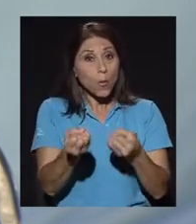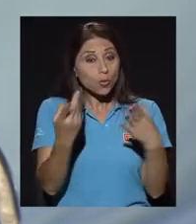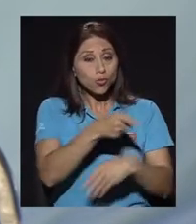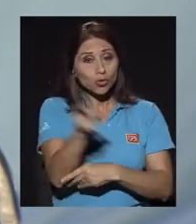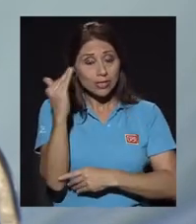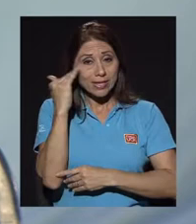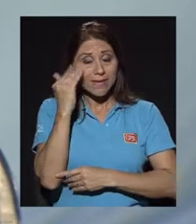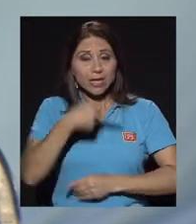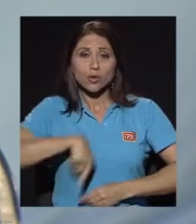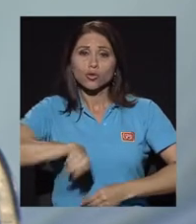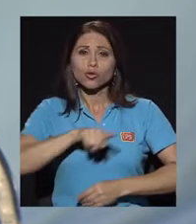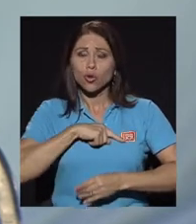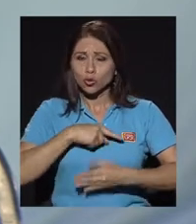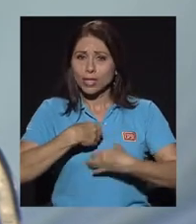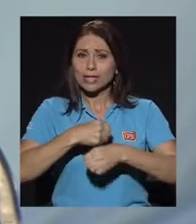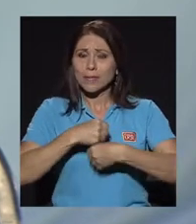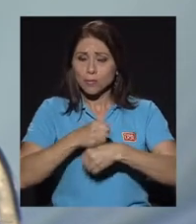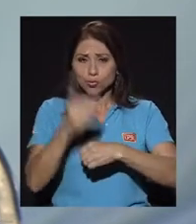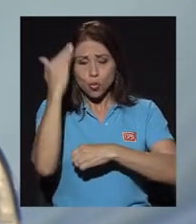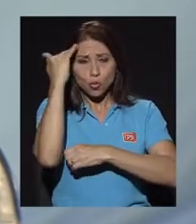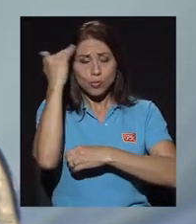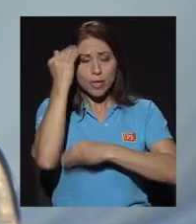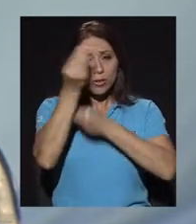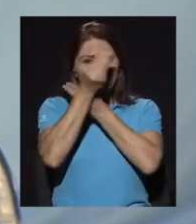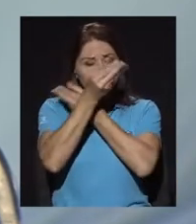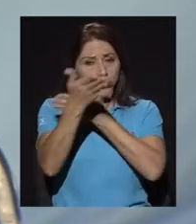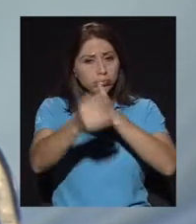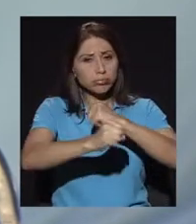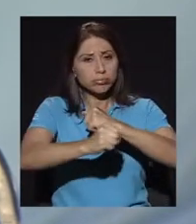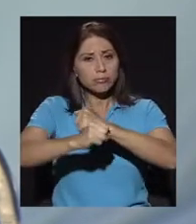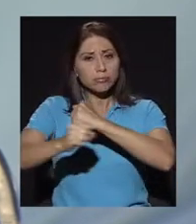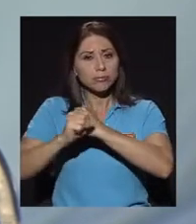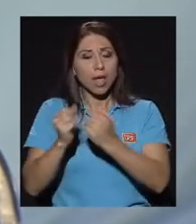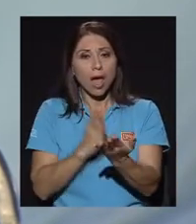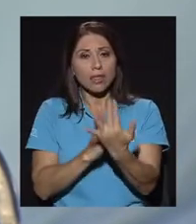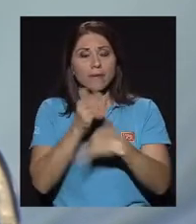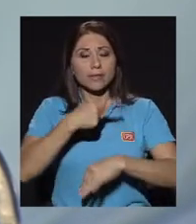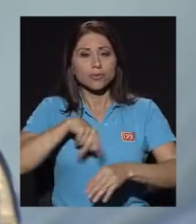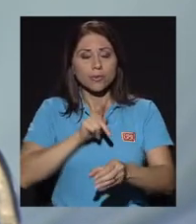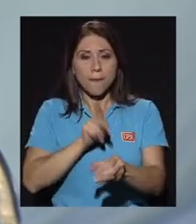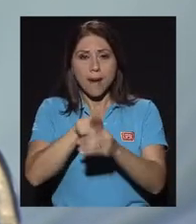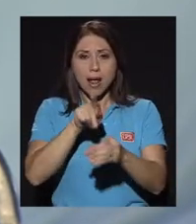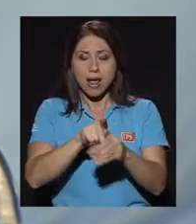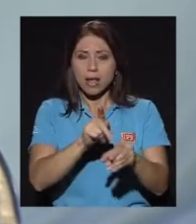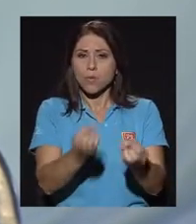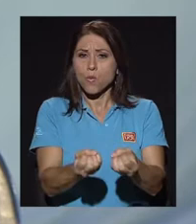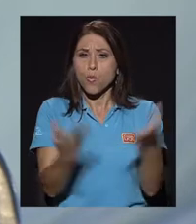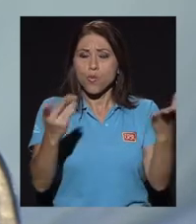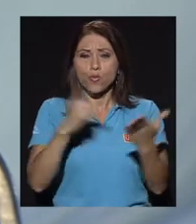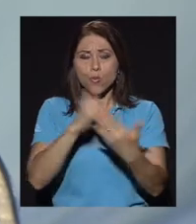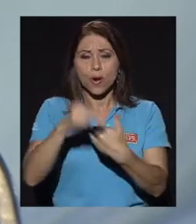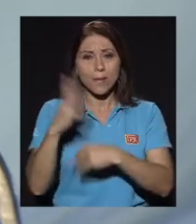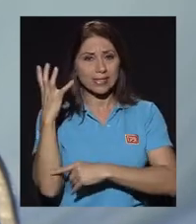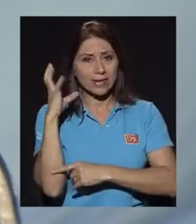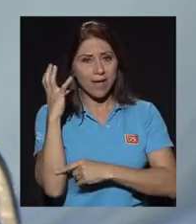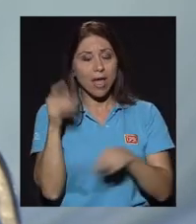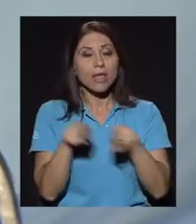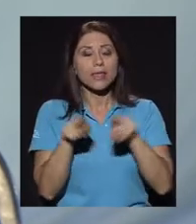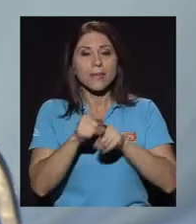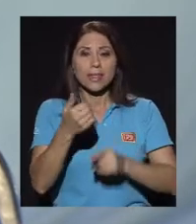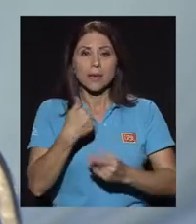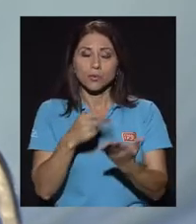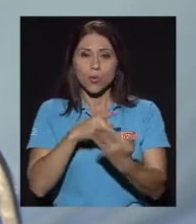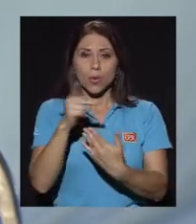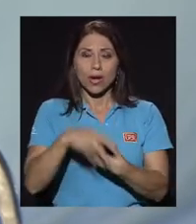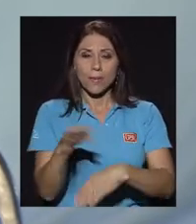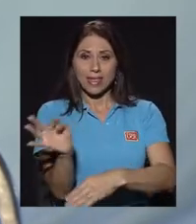ustedes saben, realizamos una amplia difusión de este conocimiento a través de nuestra participación en numerosos programas de radio y contamos además